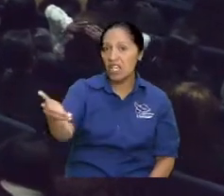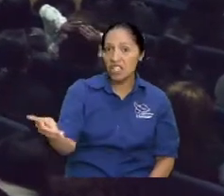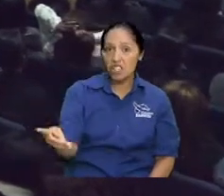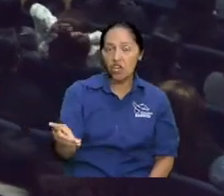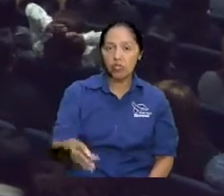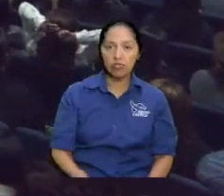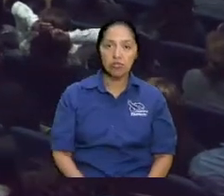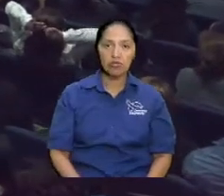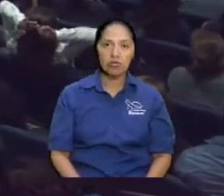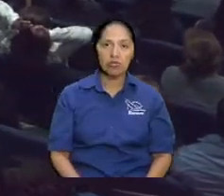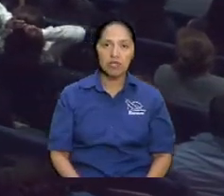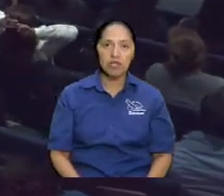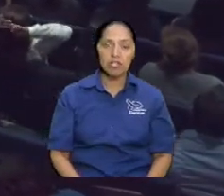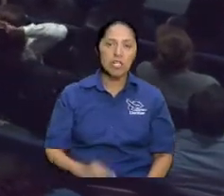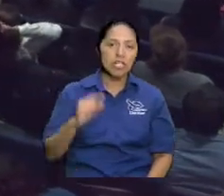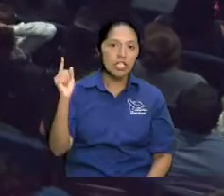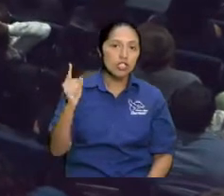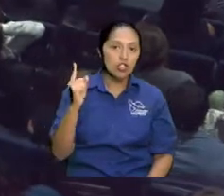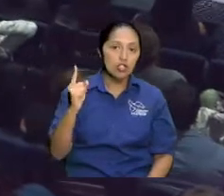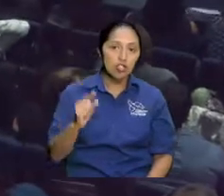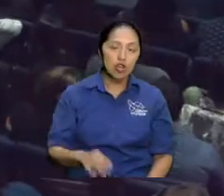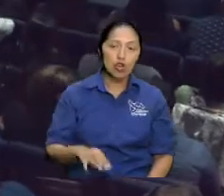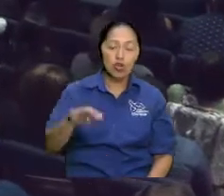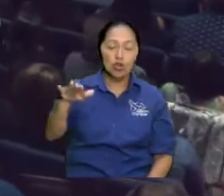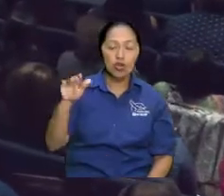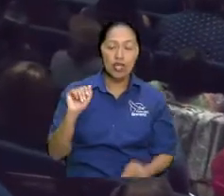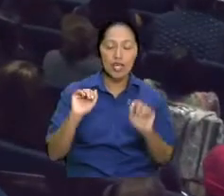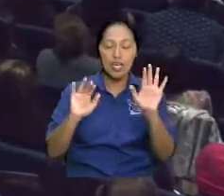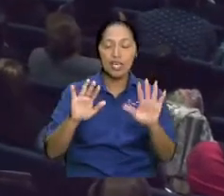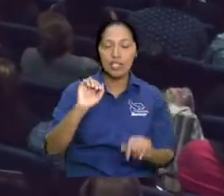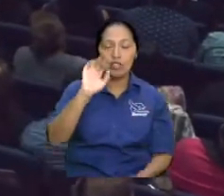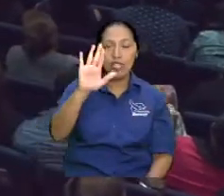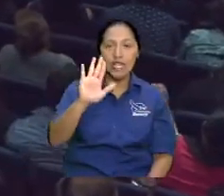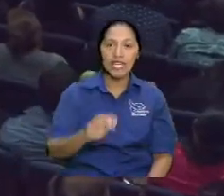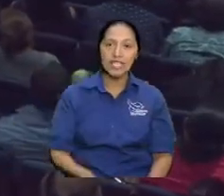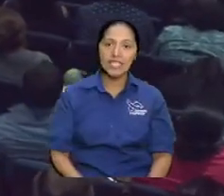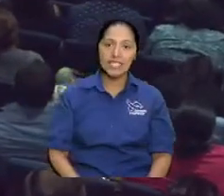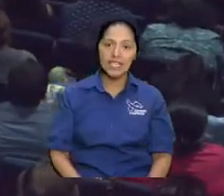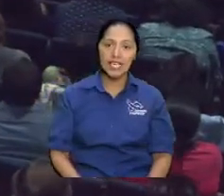estaba cerca aquí era la zona 15. Gratis me llevaban el periódico.